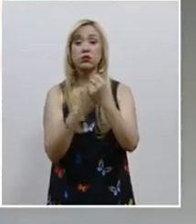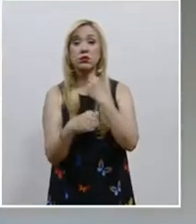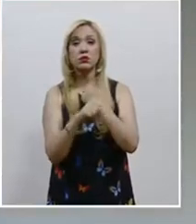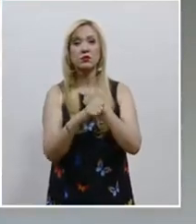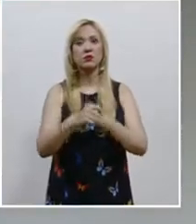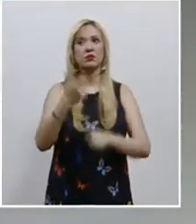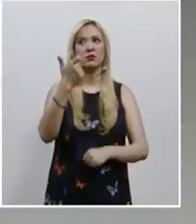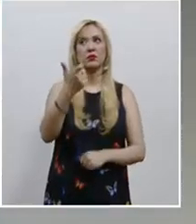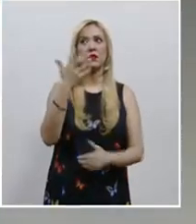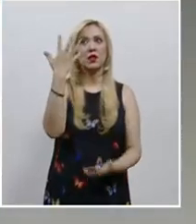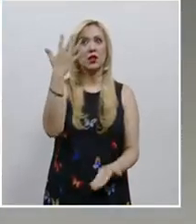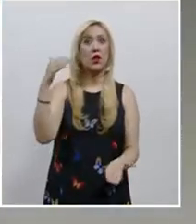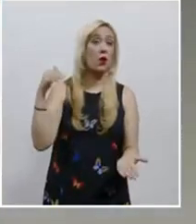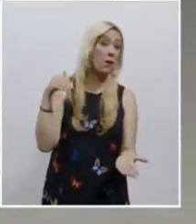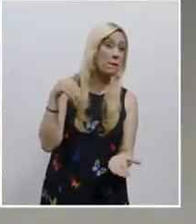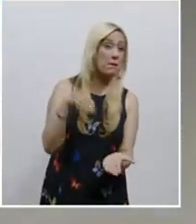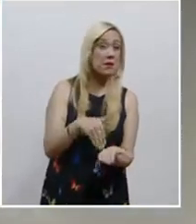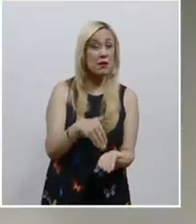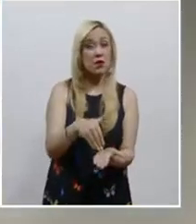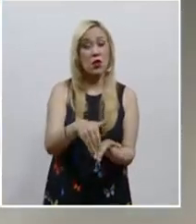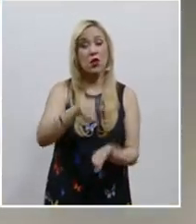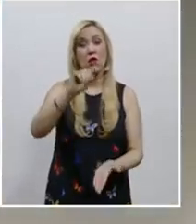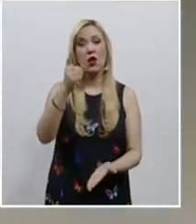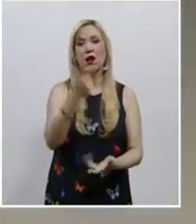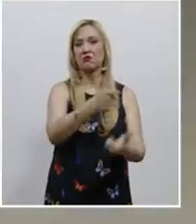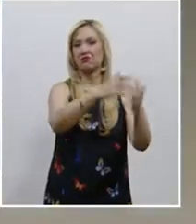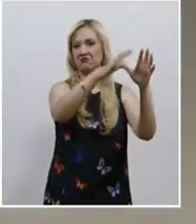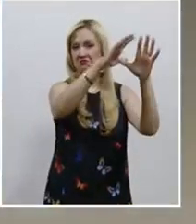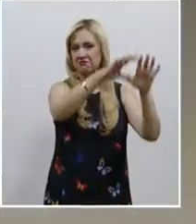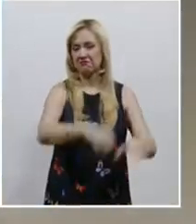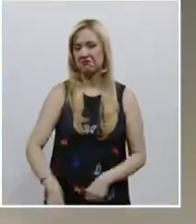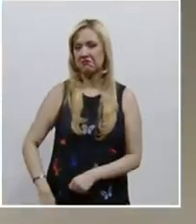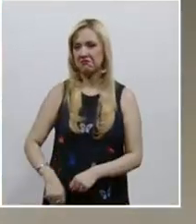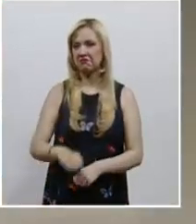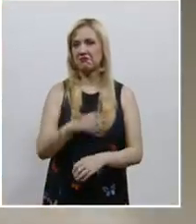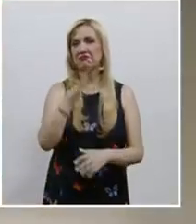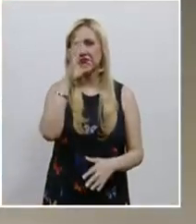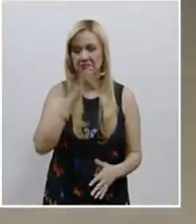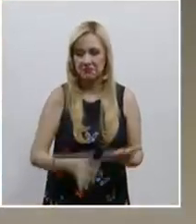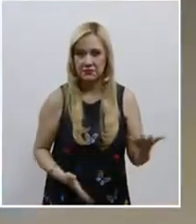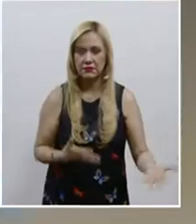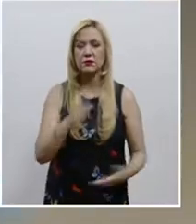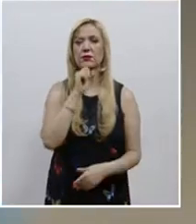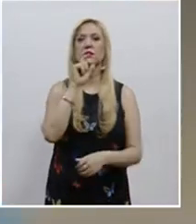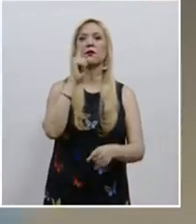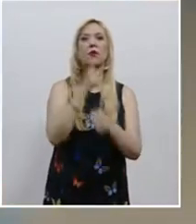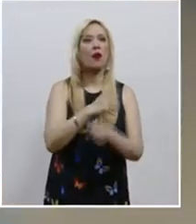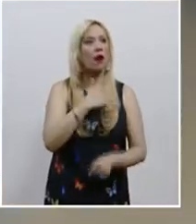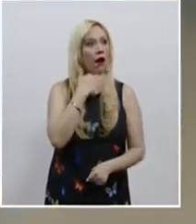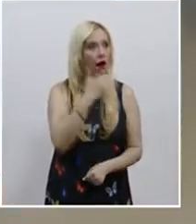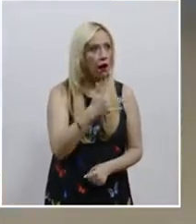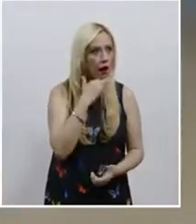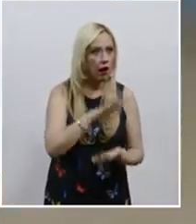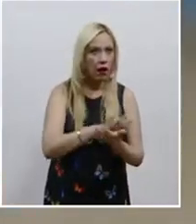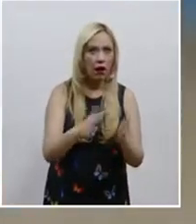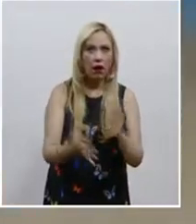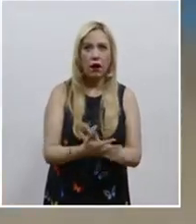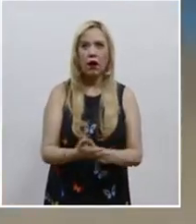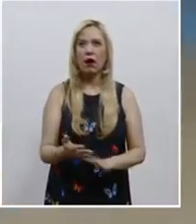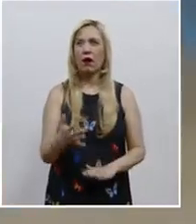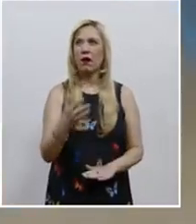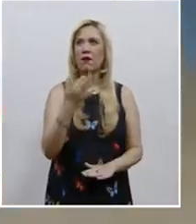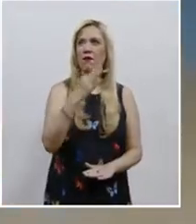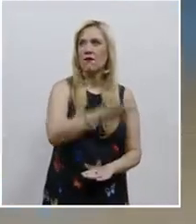económica superior a los $5,000 millones. Además, permitió descubrir otros delitos como corrupción, fraude, tráfico